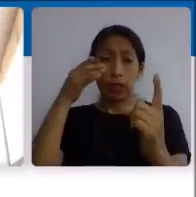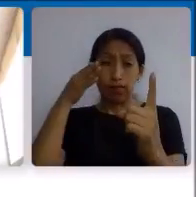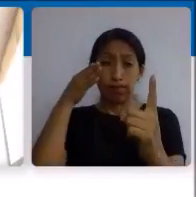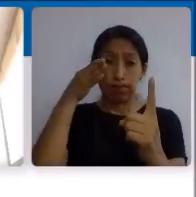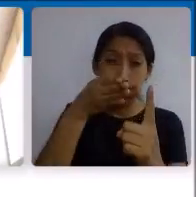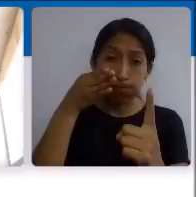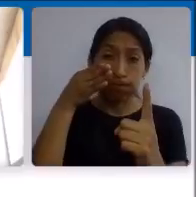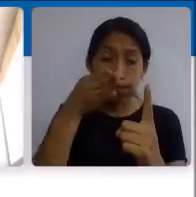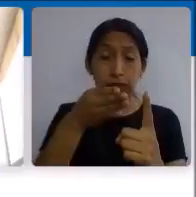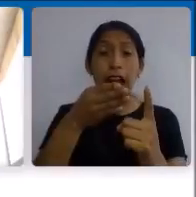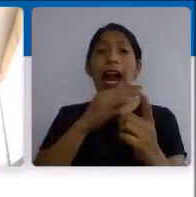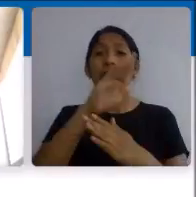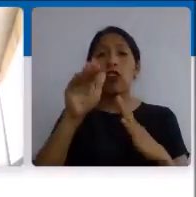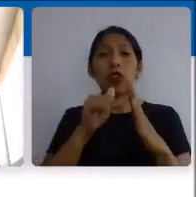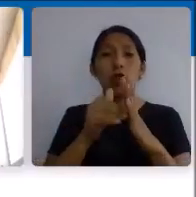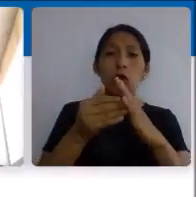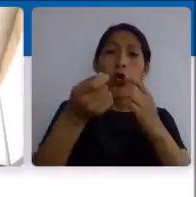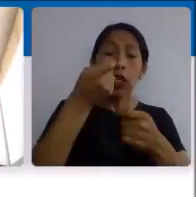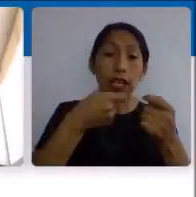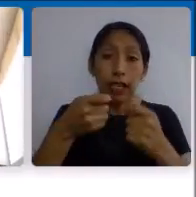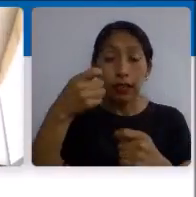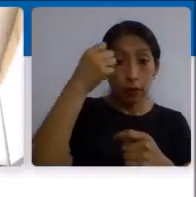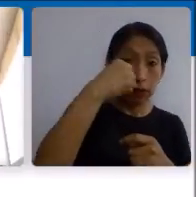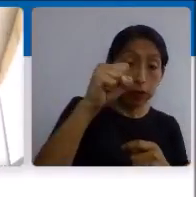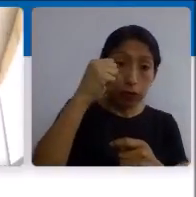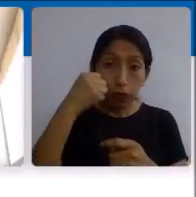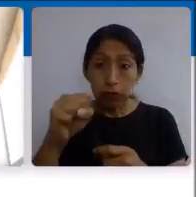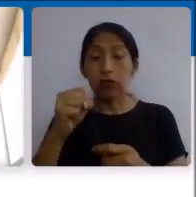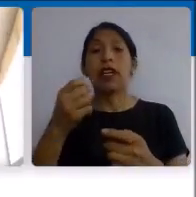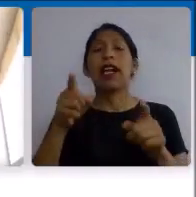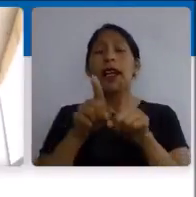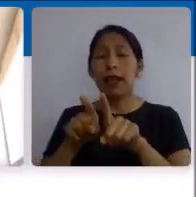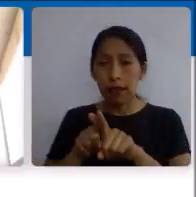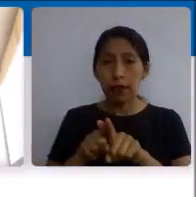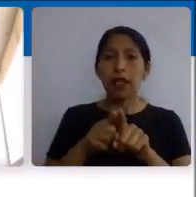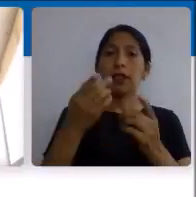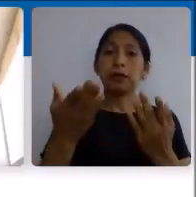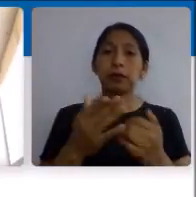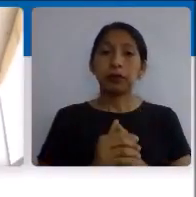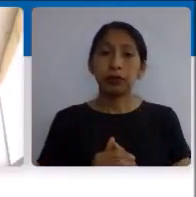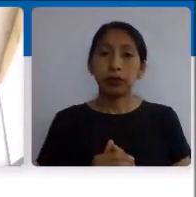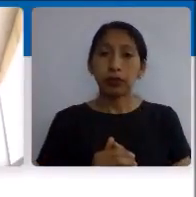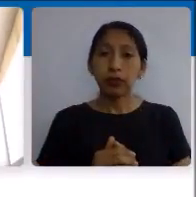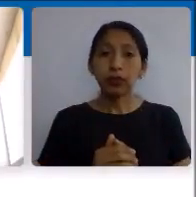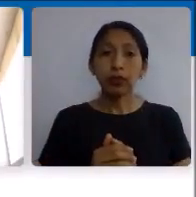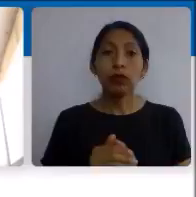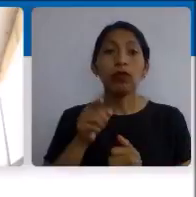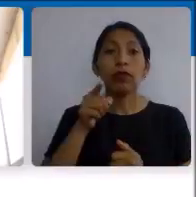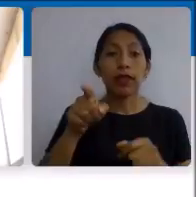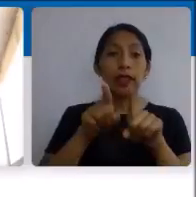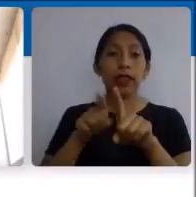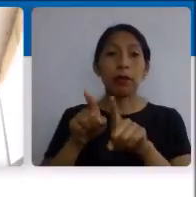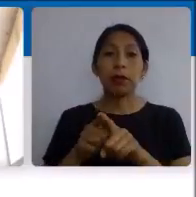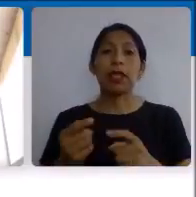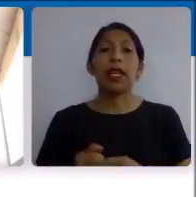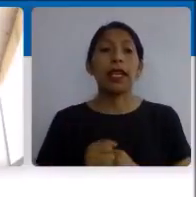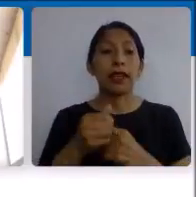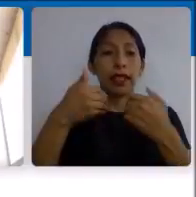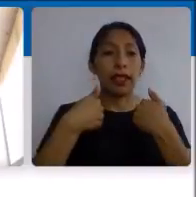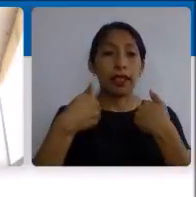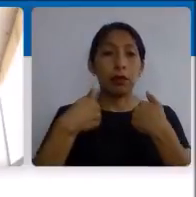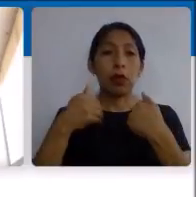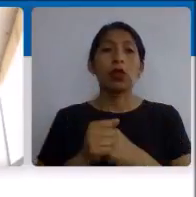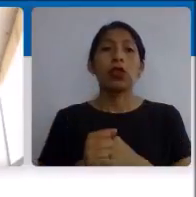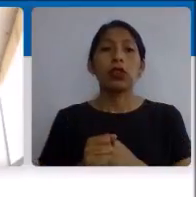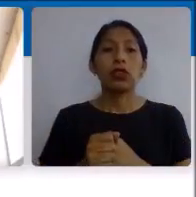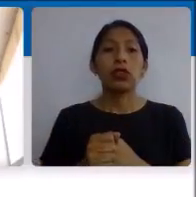tanto a la cadena comercial como al consumidor final. Y también tenemos el IMEX Américas, que